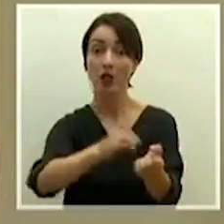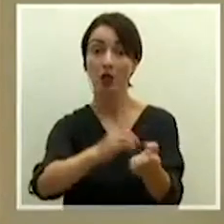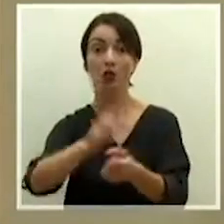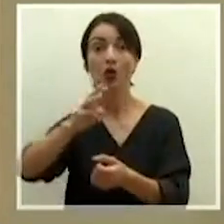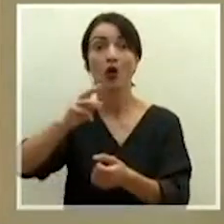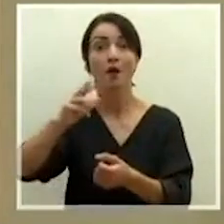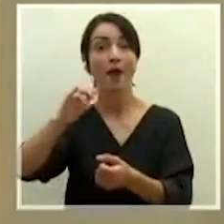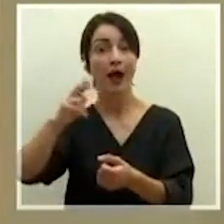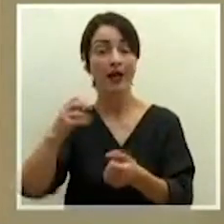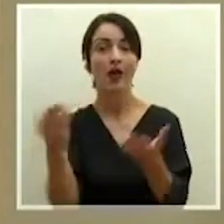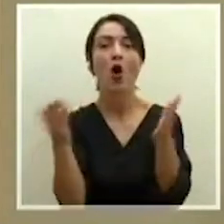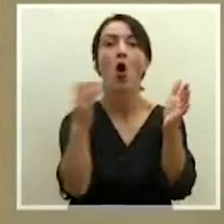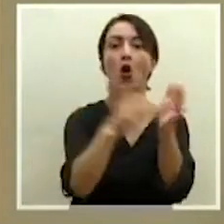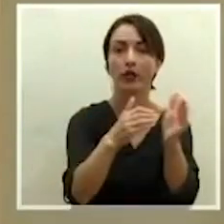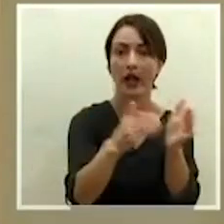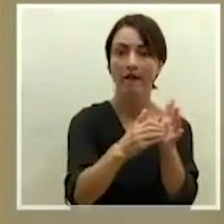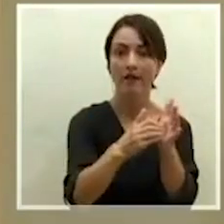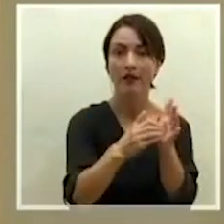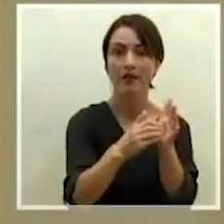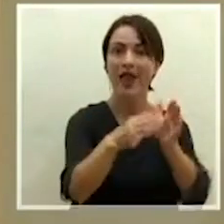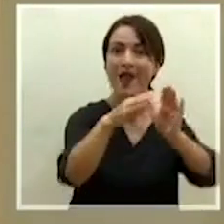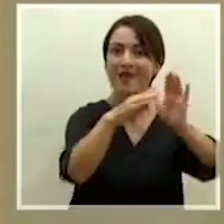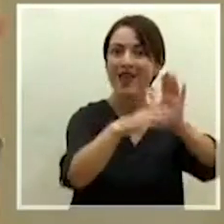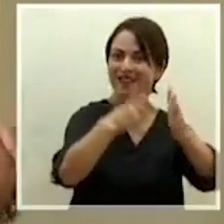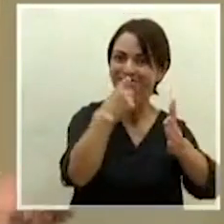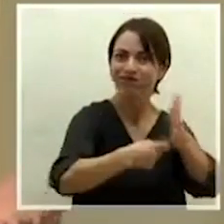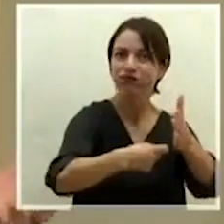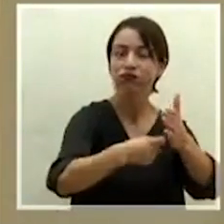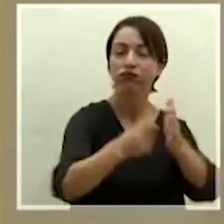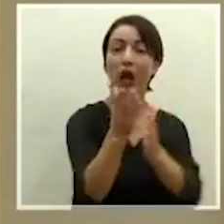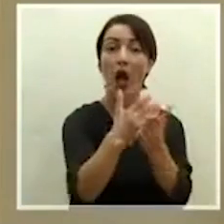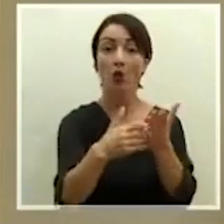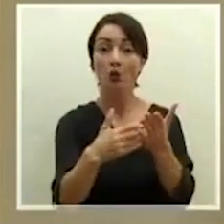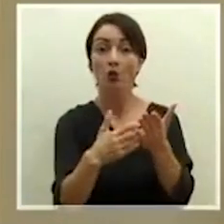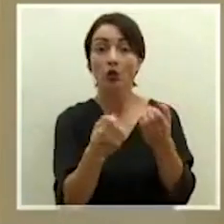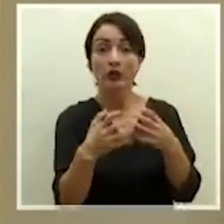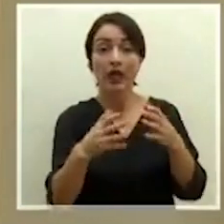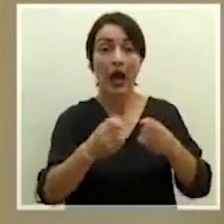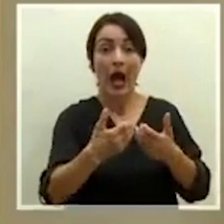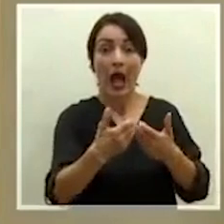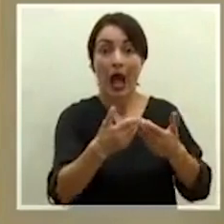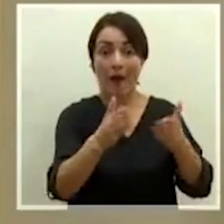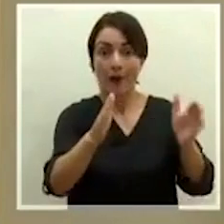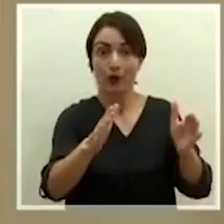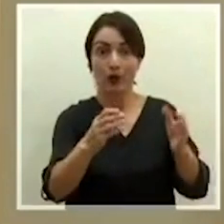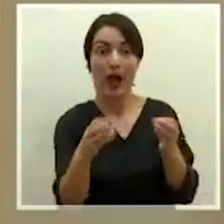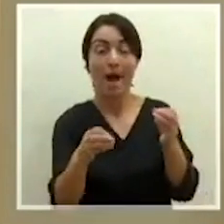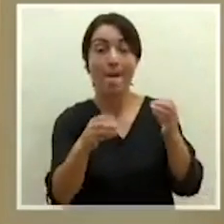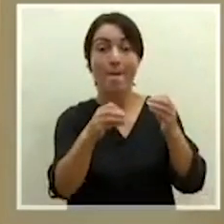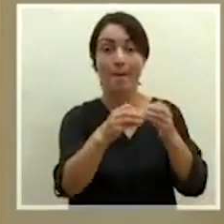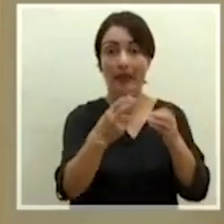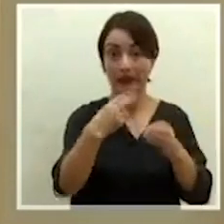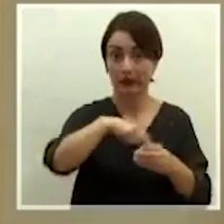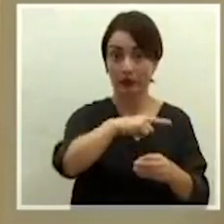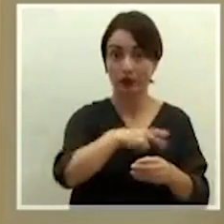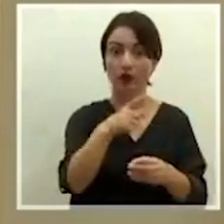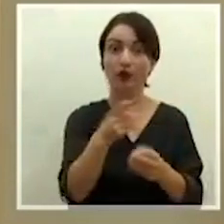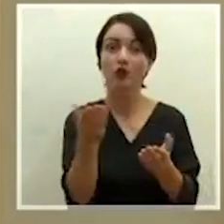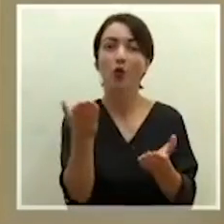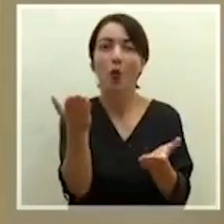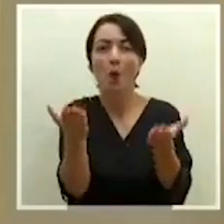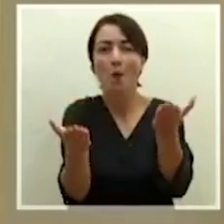están volviendo a tomar medidas estrictas. Algunos habían liberado más de lo que habíamos liberado nosotros, y entonces esto es un